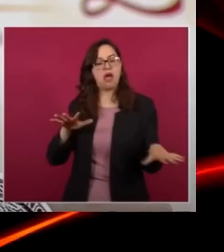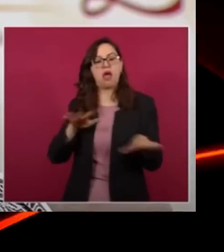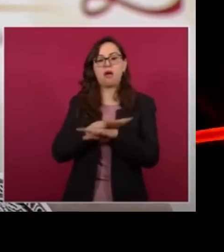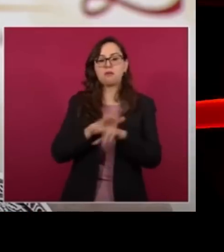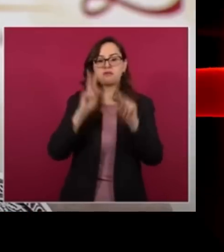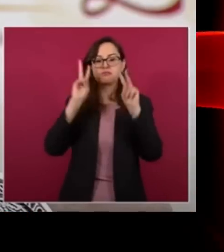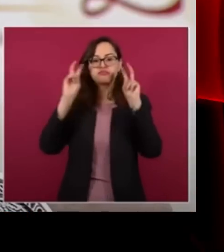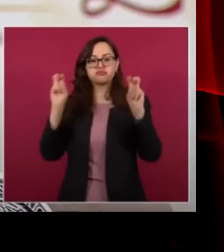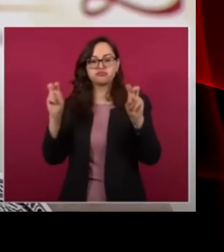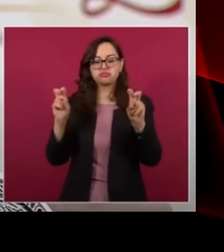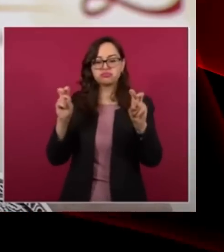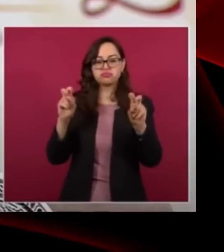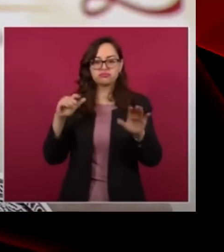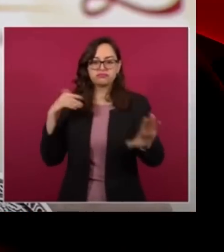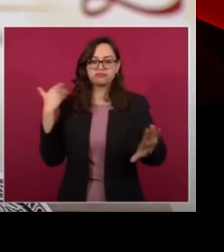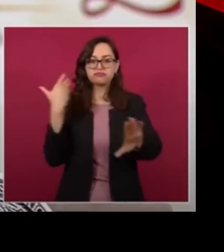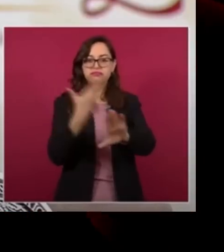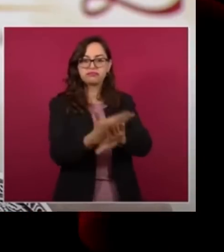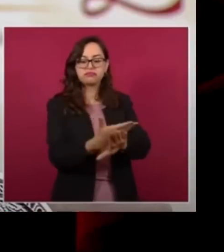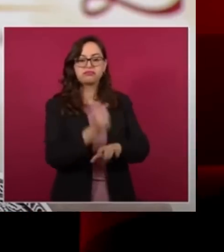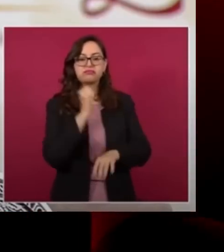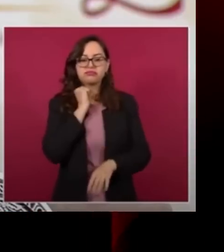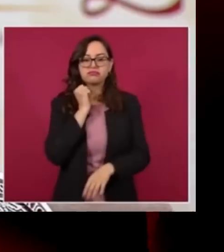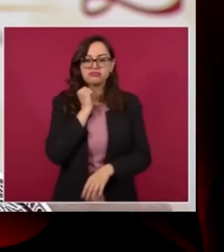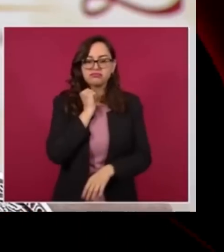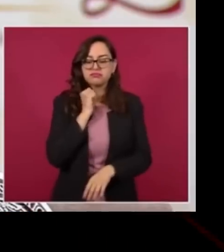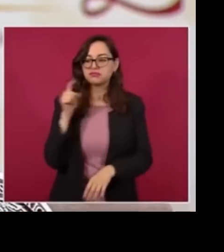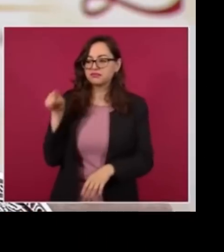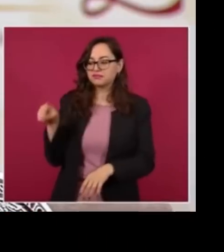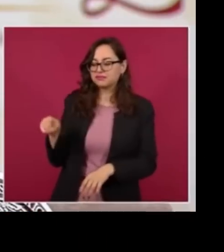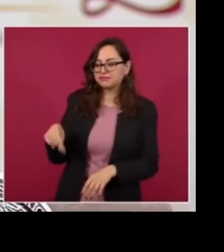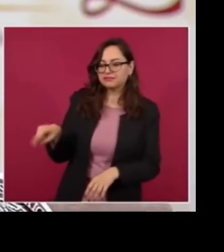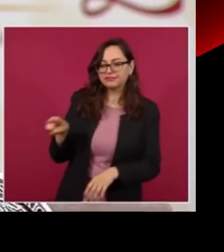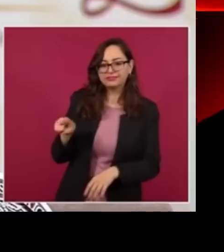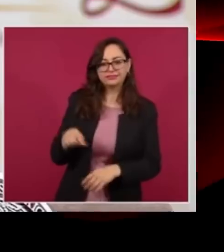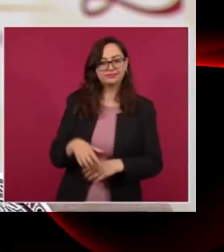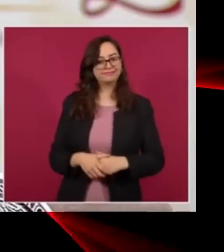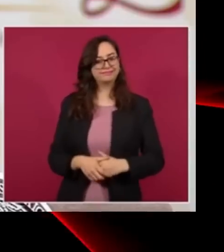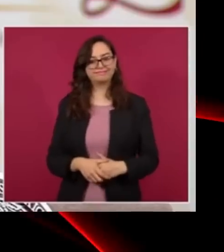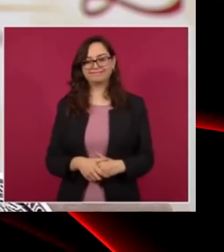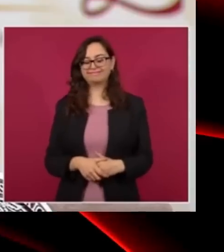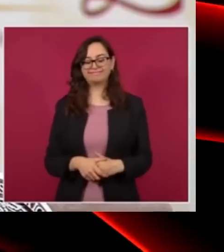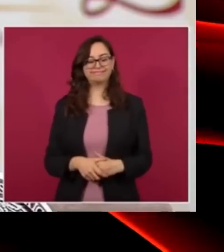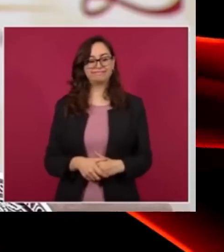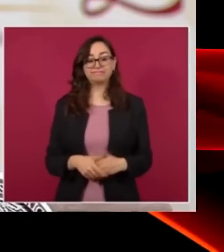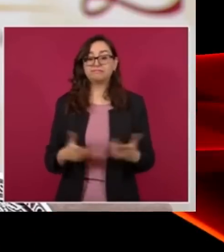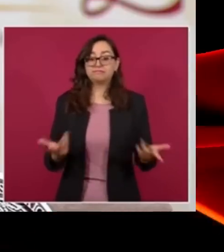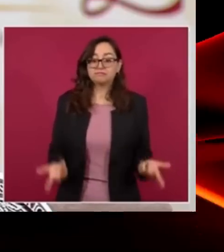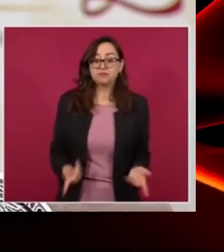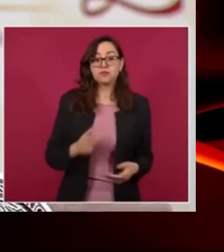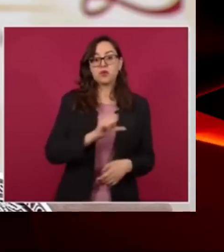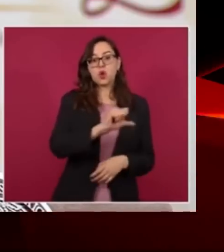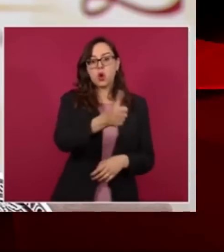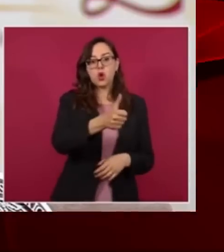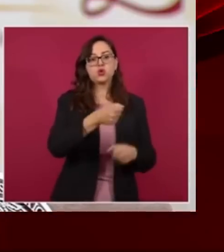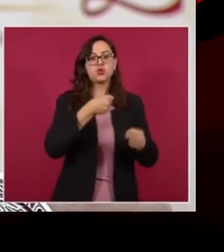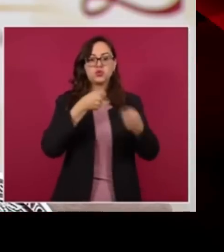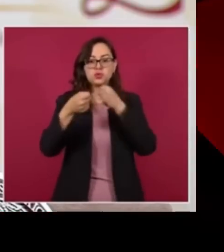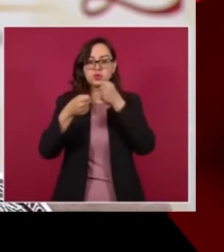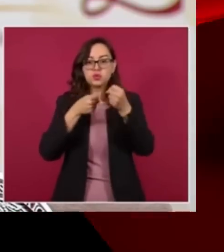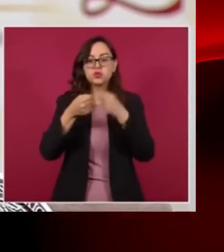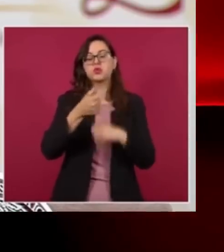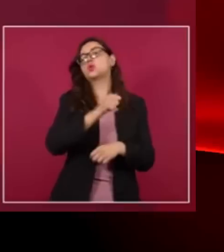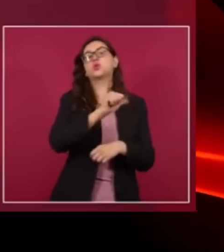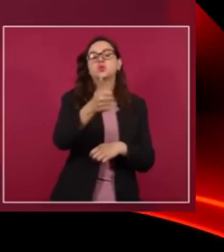supuesto. Elizabeth García Vilchis exhibió capturas de pantalla de los tweets de muchas personas que se oponen a